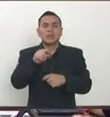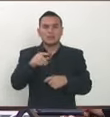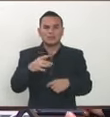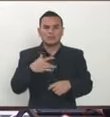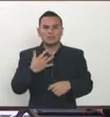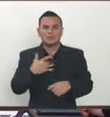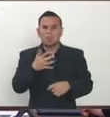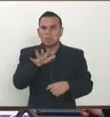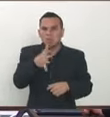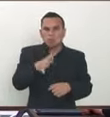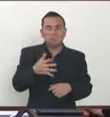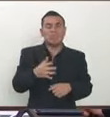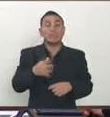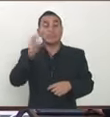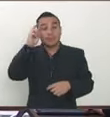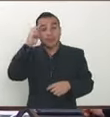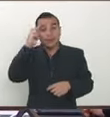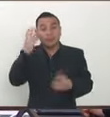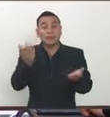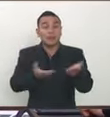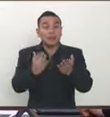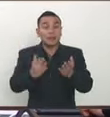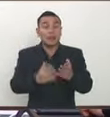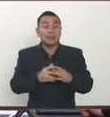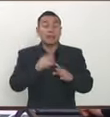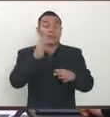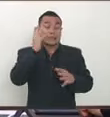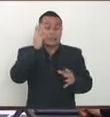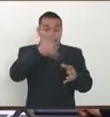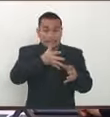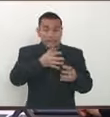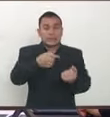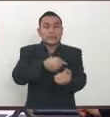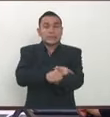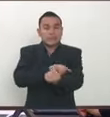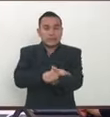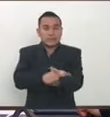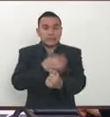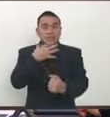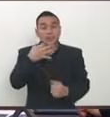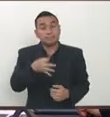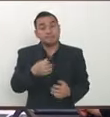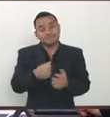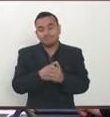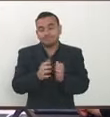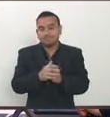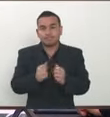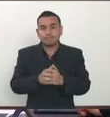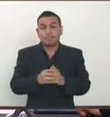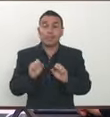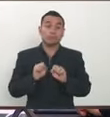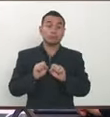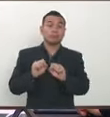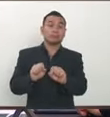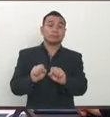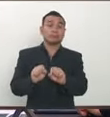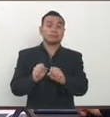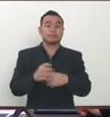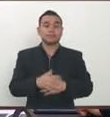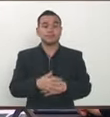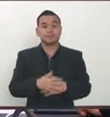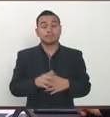riesgo de contagio, tanto para la familia como para los demás, y cuando los llevan al hospital a veces ya es demasiado tarde y fallecen al llegar al